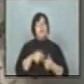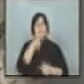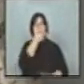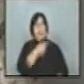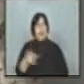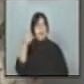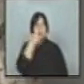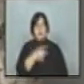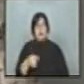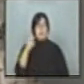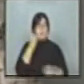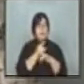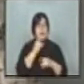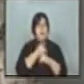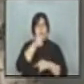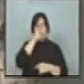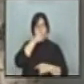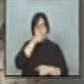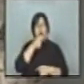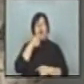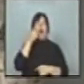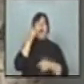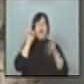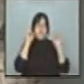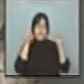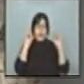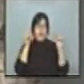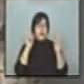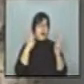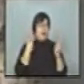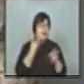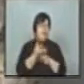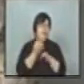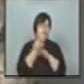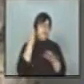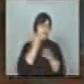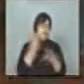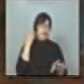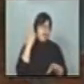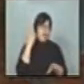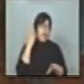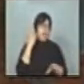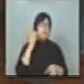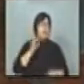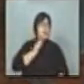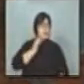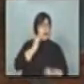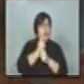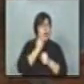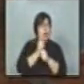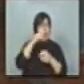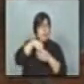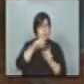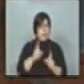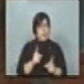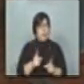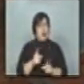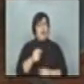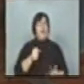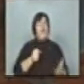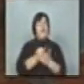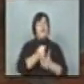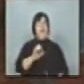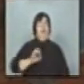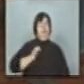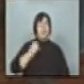fundación. Con muy buenos profesores que ya hace mucho tiempo que están aquí y que, bueno, por lo general a fin de año tienen